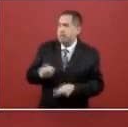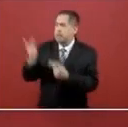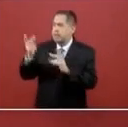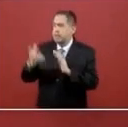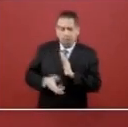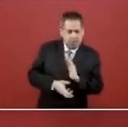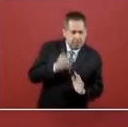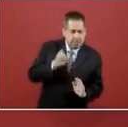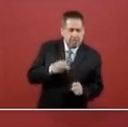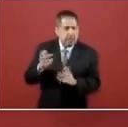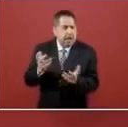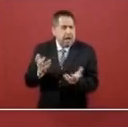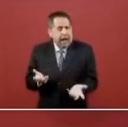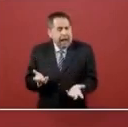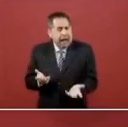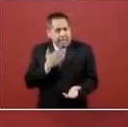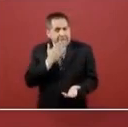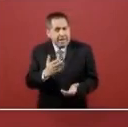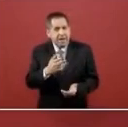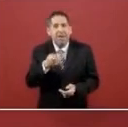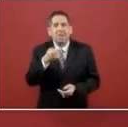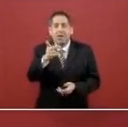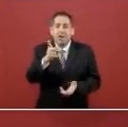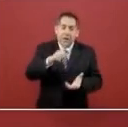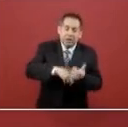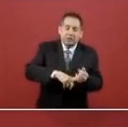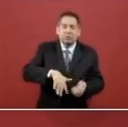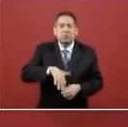Pero aún así, por la corrupción,